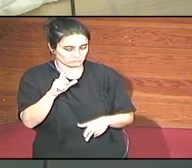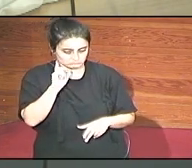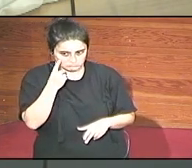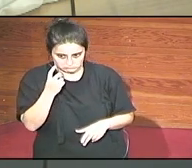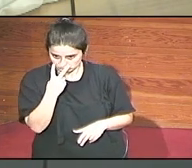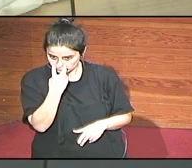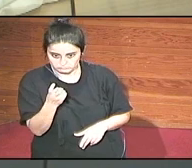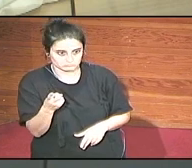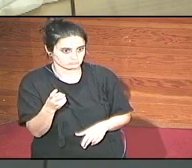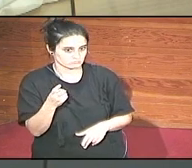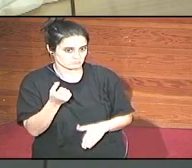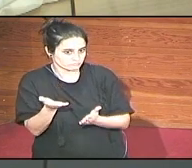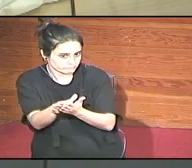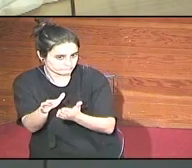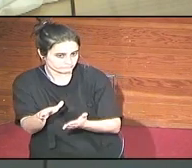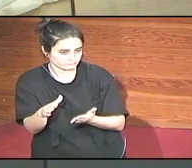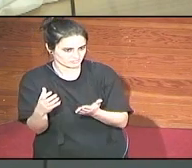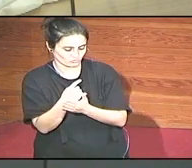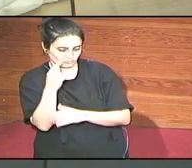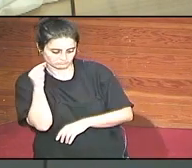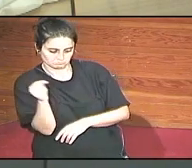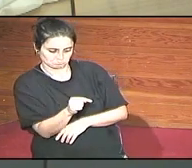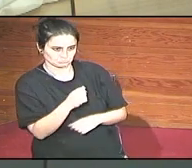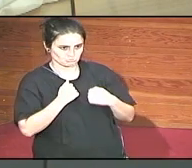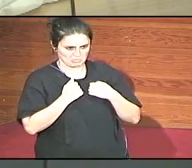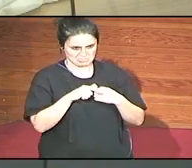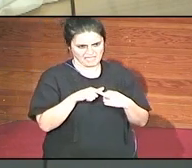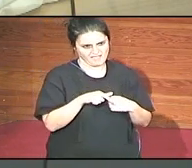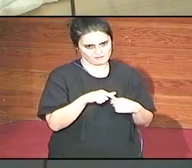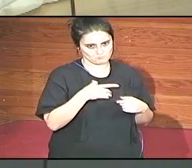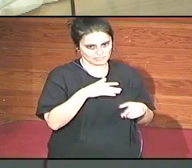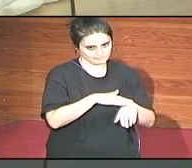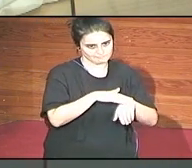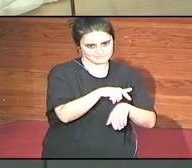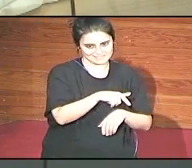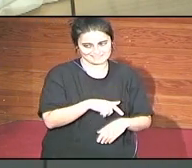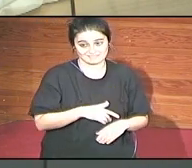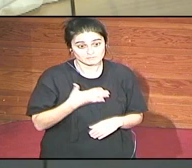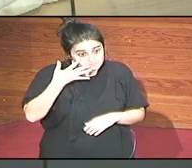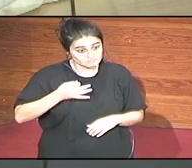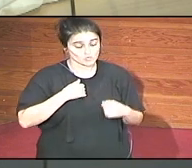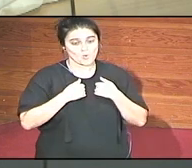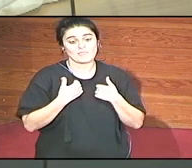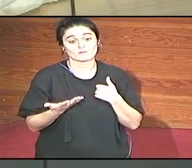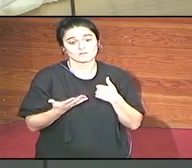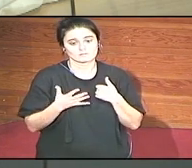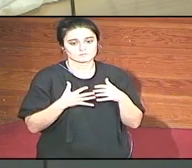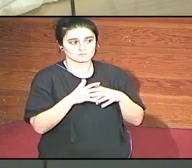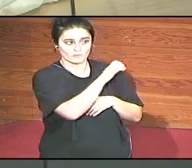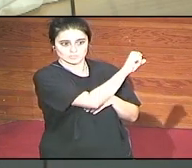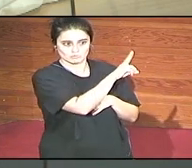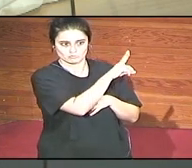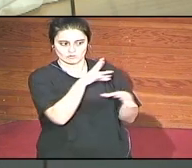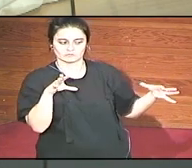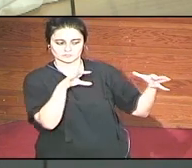fueron hacia la inteligencia de ruanda ruanda lo que pasa es que es el principal aliado de eeuu es